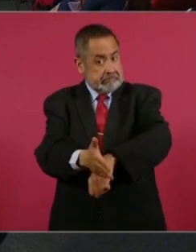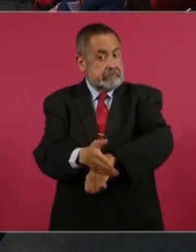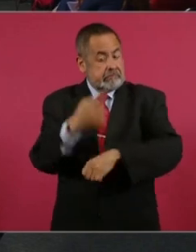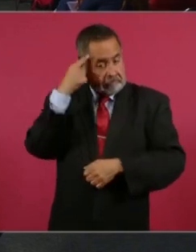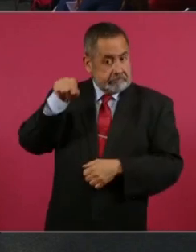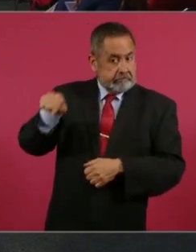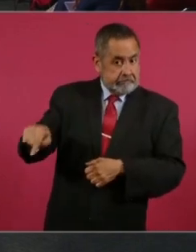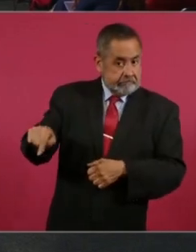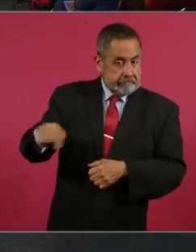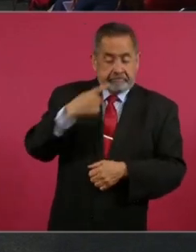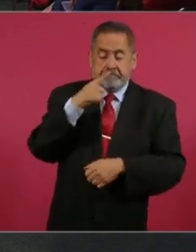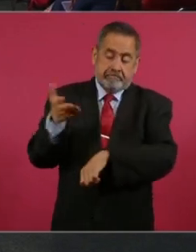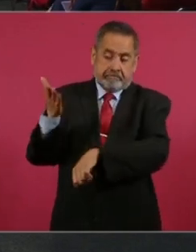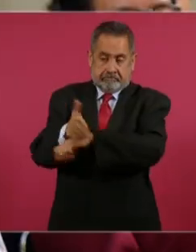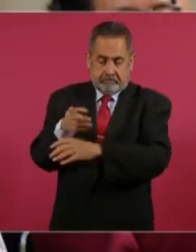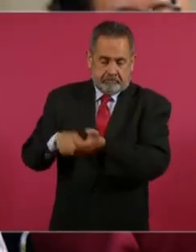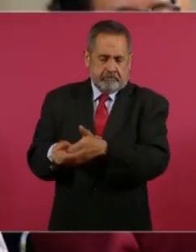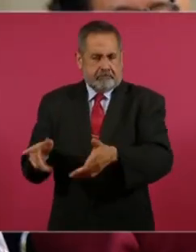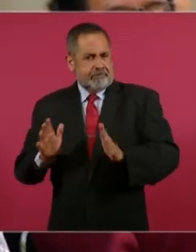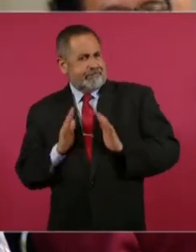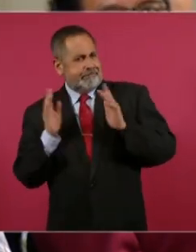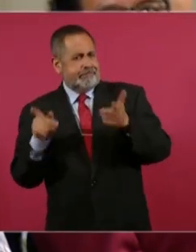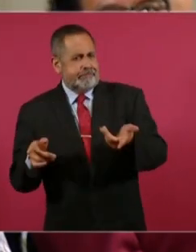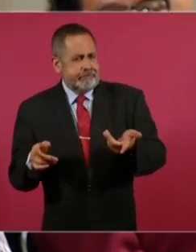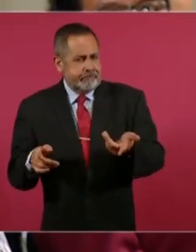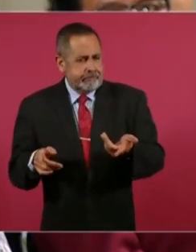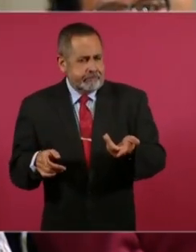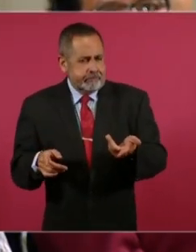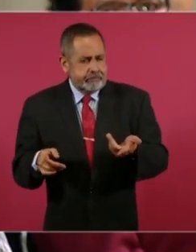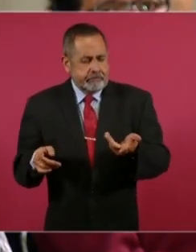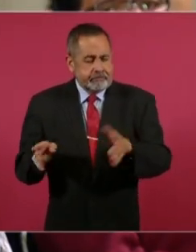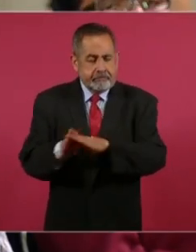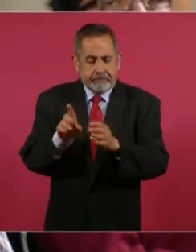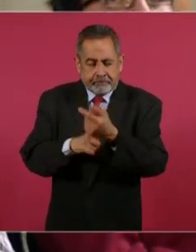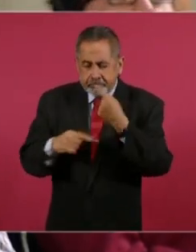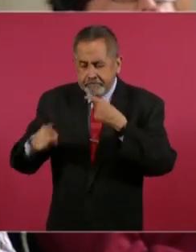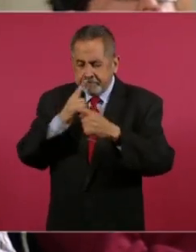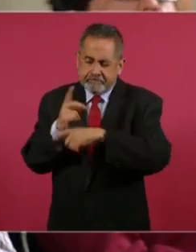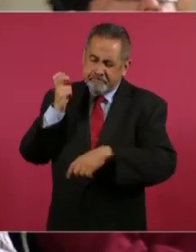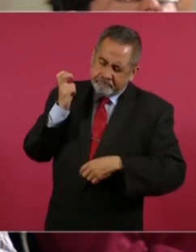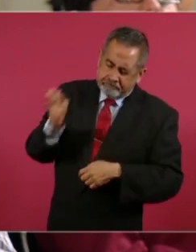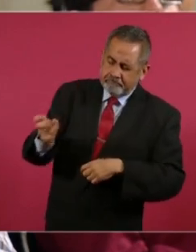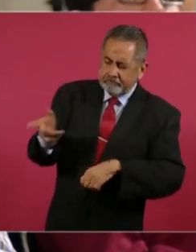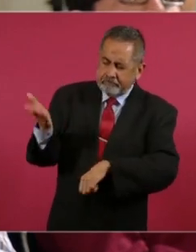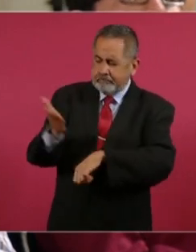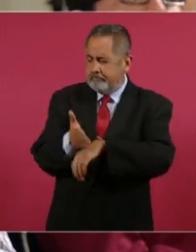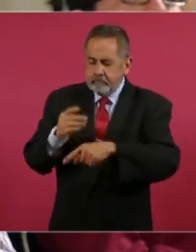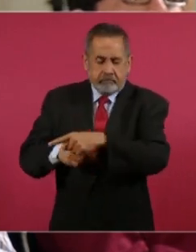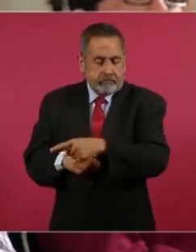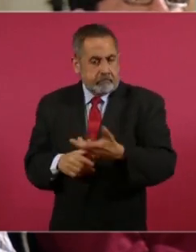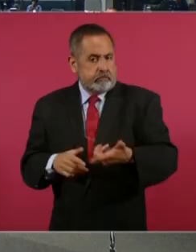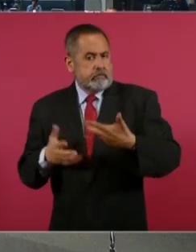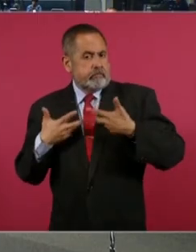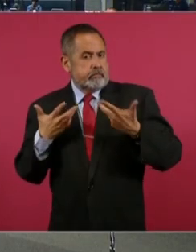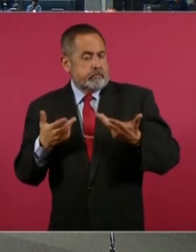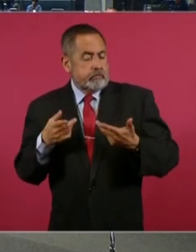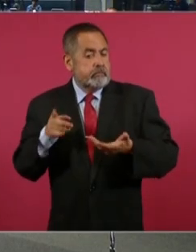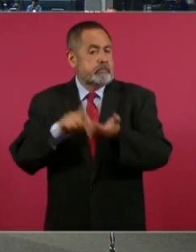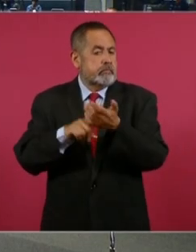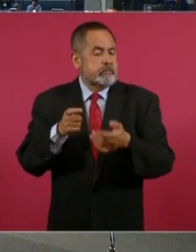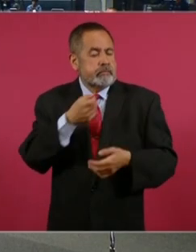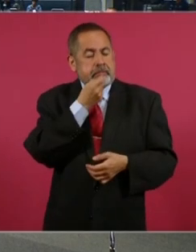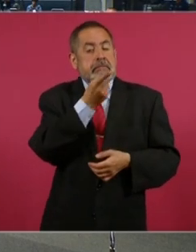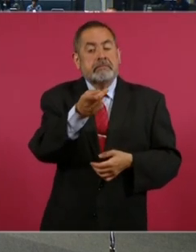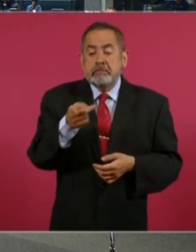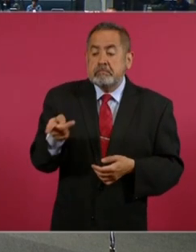penalizar acusaciones y bueno, pues obviamente cuando vienen este tipo de señalamientos de penalizar, pues es que ya es un del,